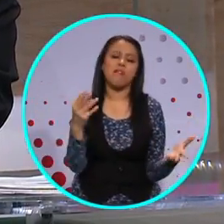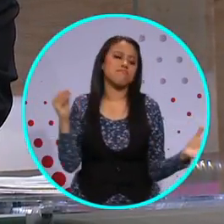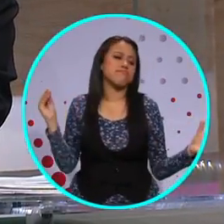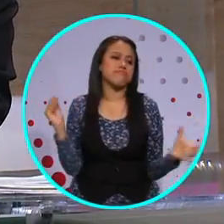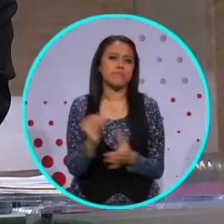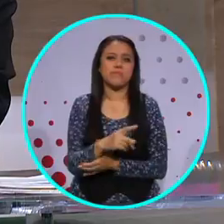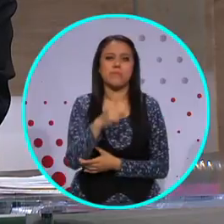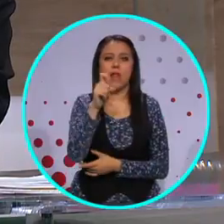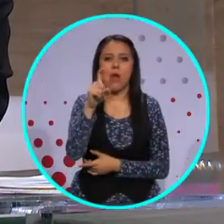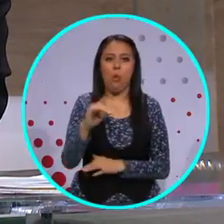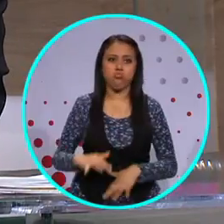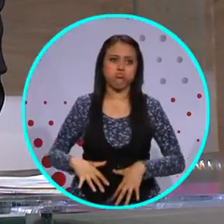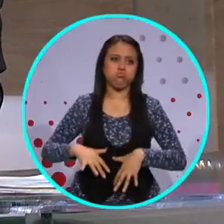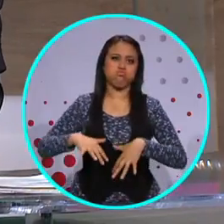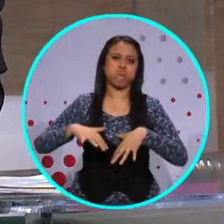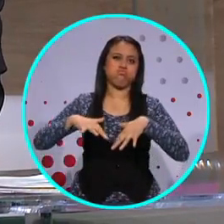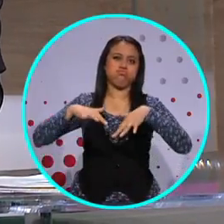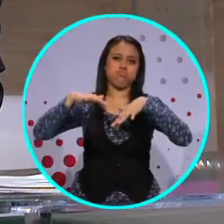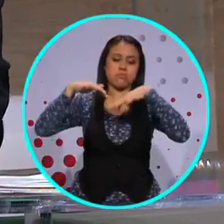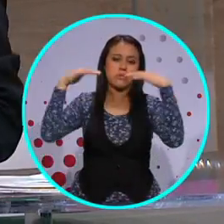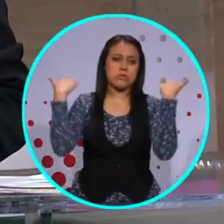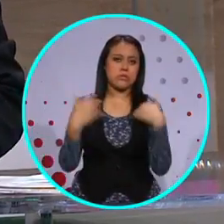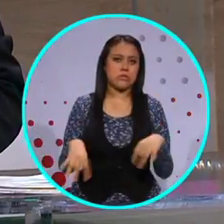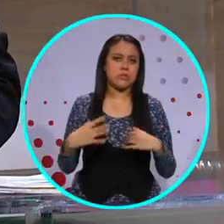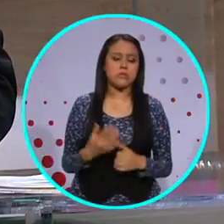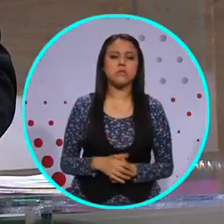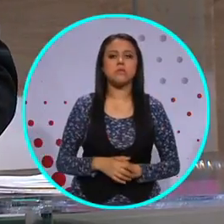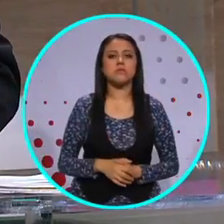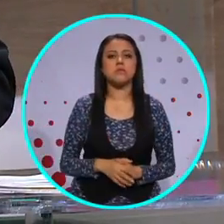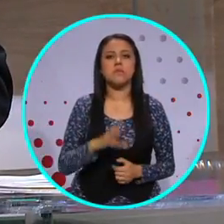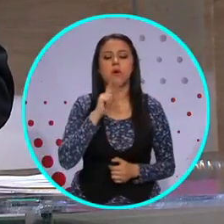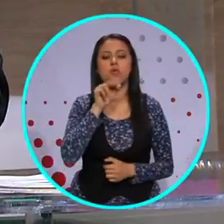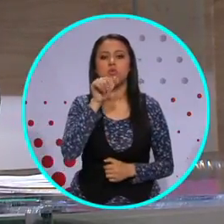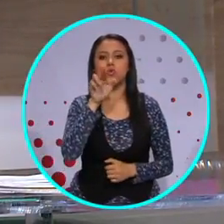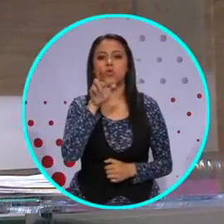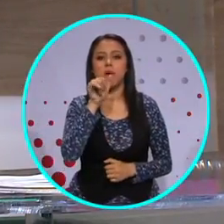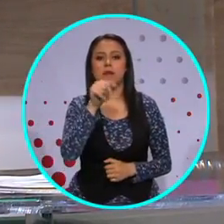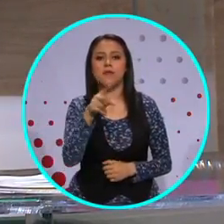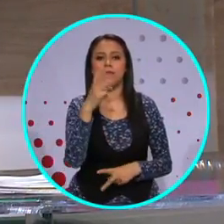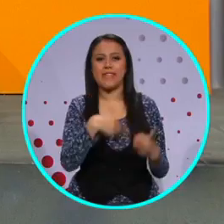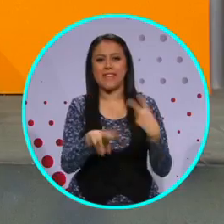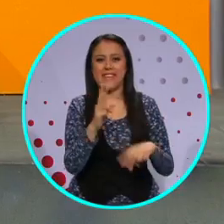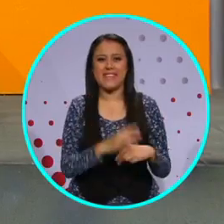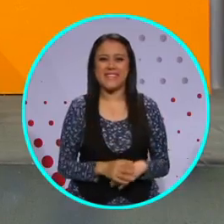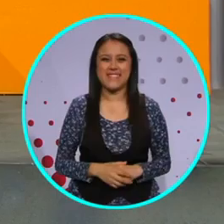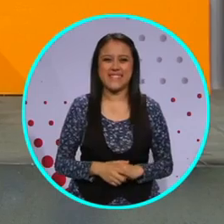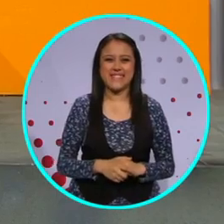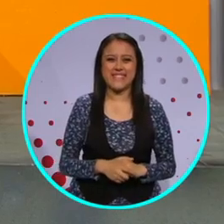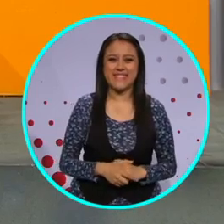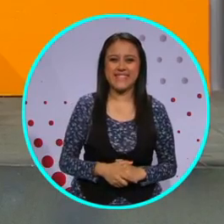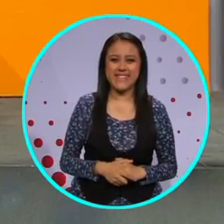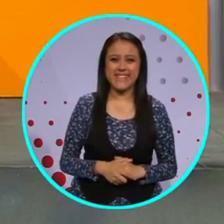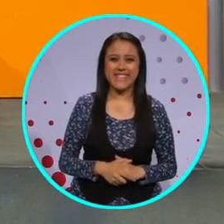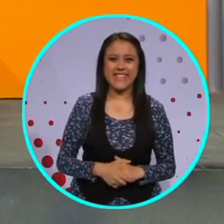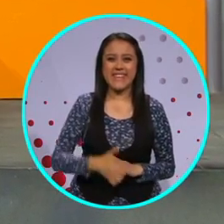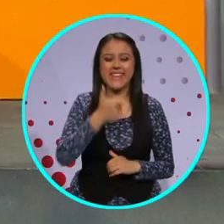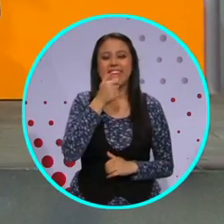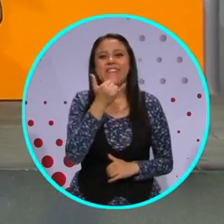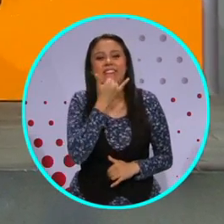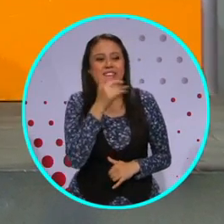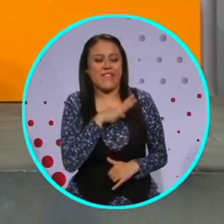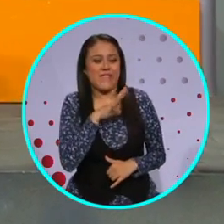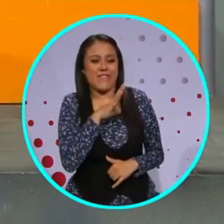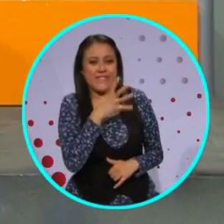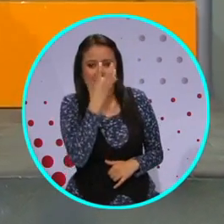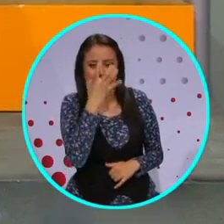mujer hasta acá hablando de coladeras urbano ya no quería salir señor